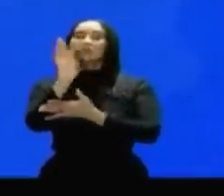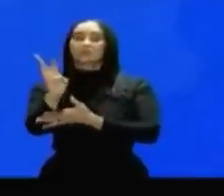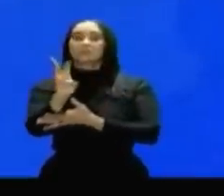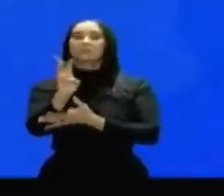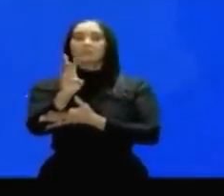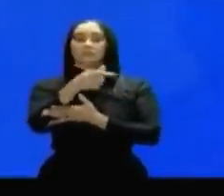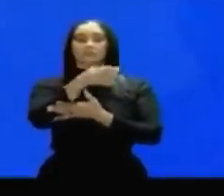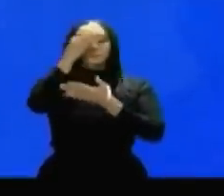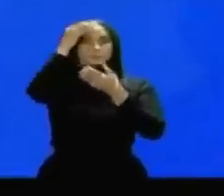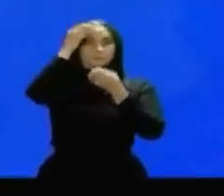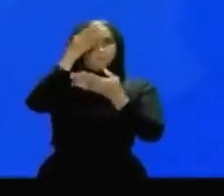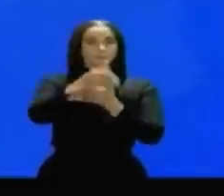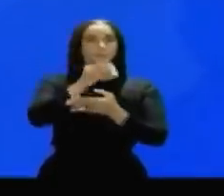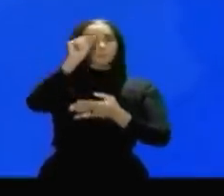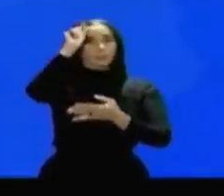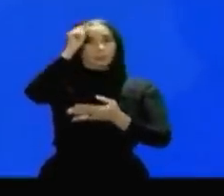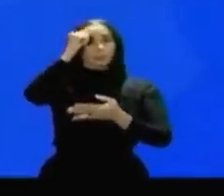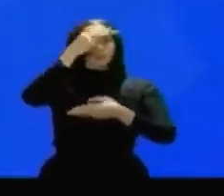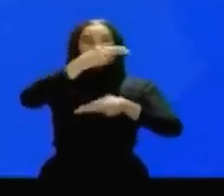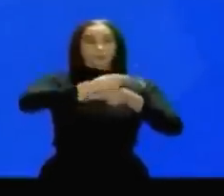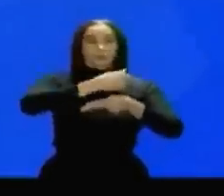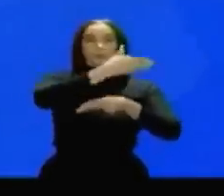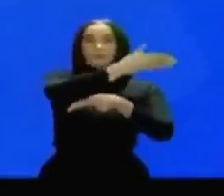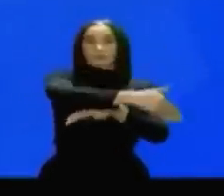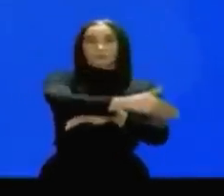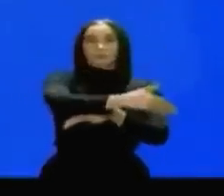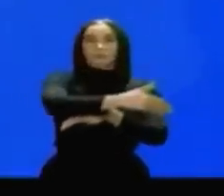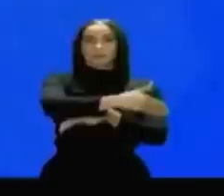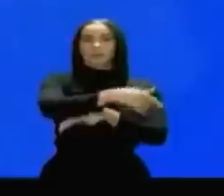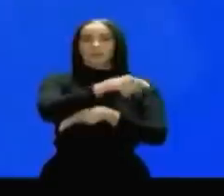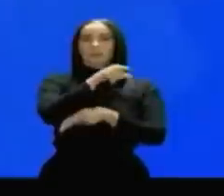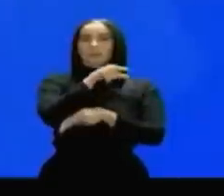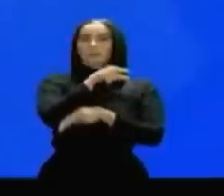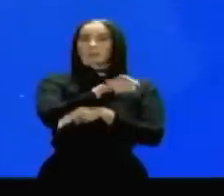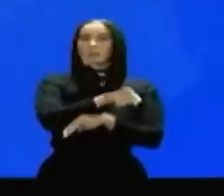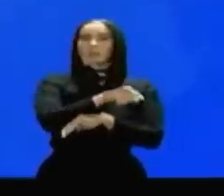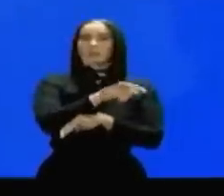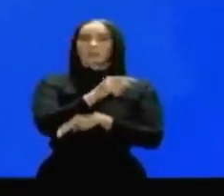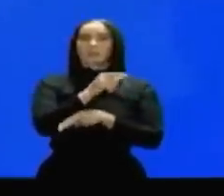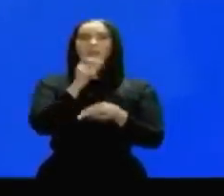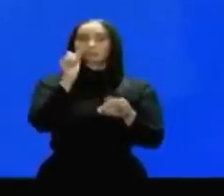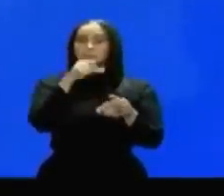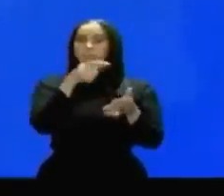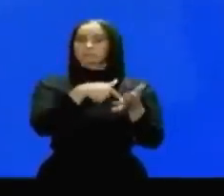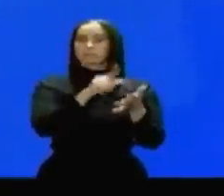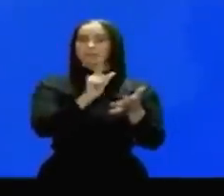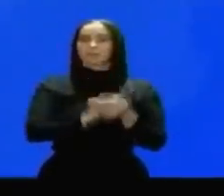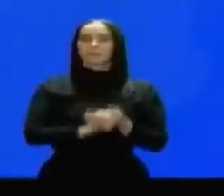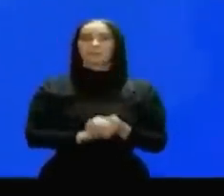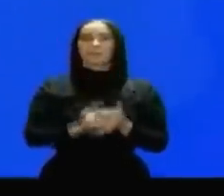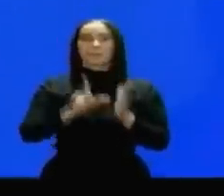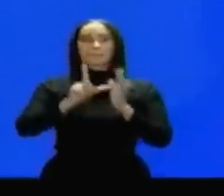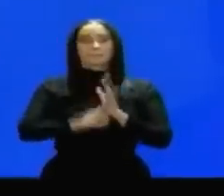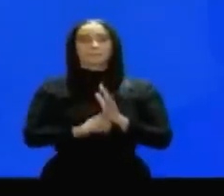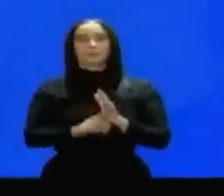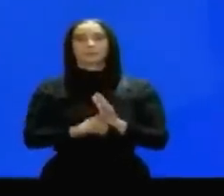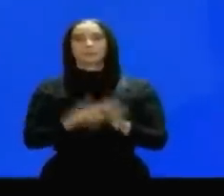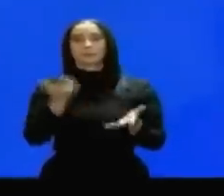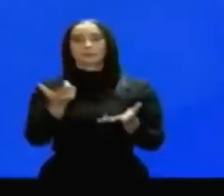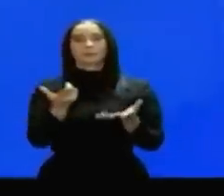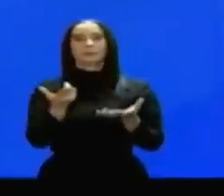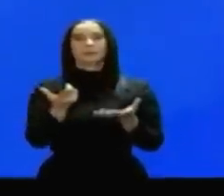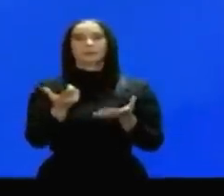1966, fue informado al gobierno de Haití, el gobierno de Haití no tuvo ninguna objeción. Después lo que hay son